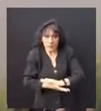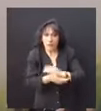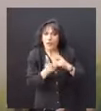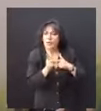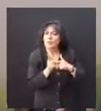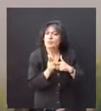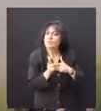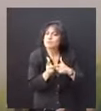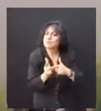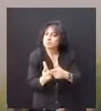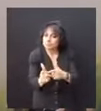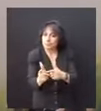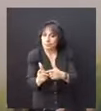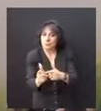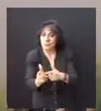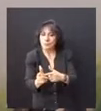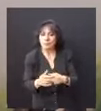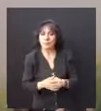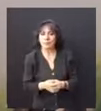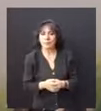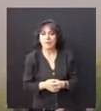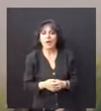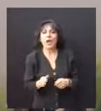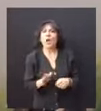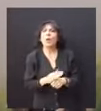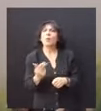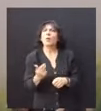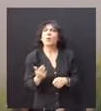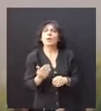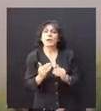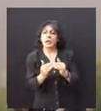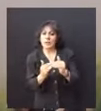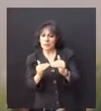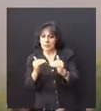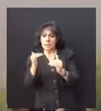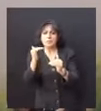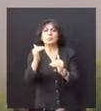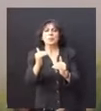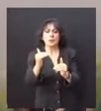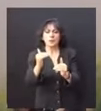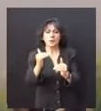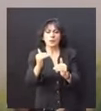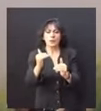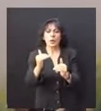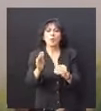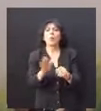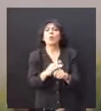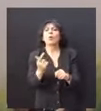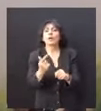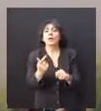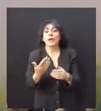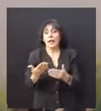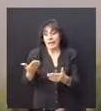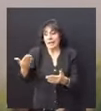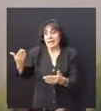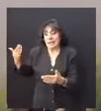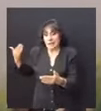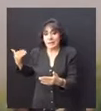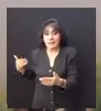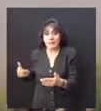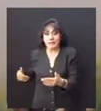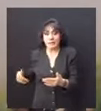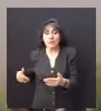les comparto que le llamo así porque hace muchos años tuve el privilegio